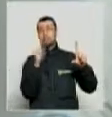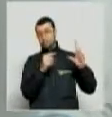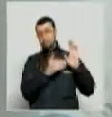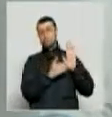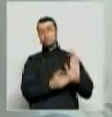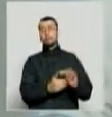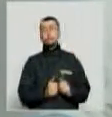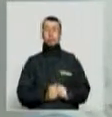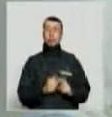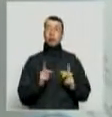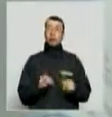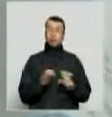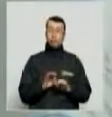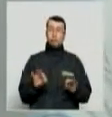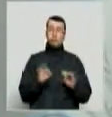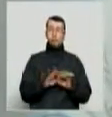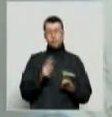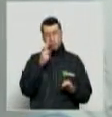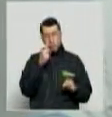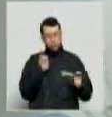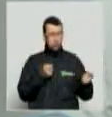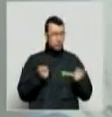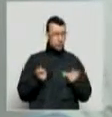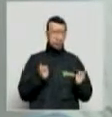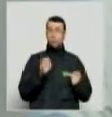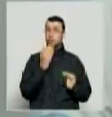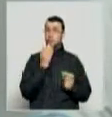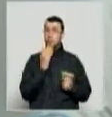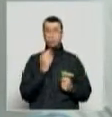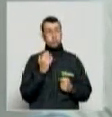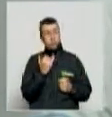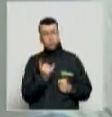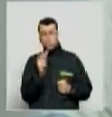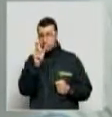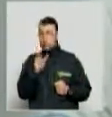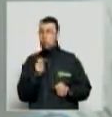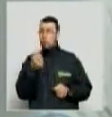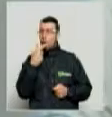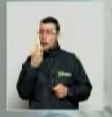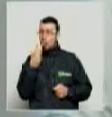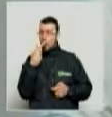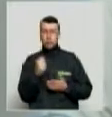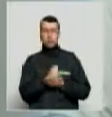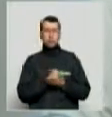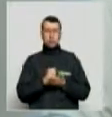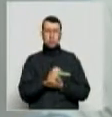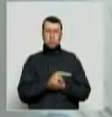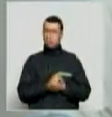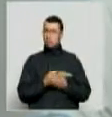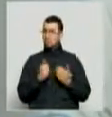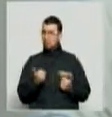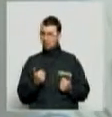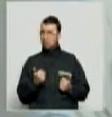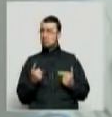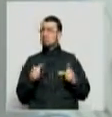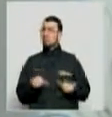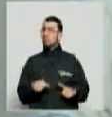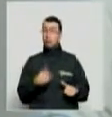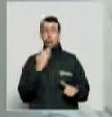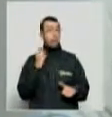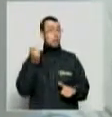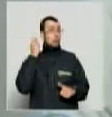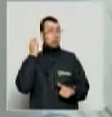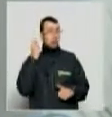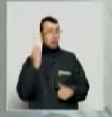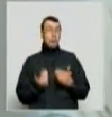utilidad importante también es evaluar si los medicamentos que está tomando el paciente para controlar su enfermedad están siendo útiles o no. Es decir, si empezó un tratamiento reciente